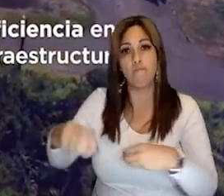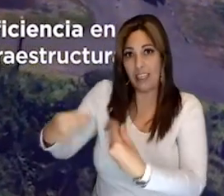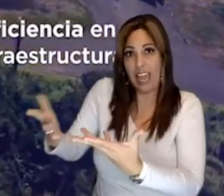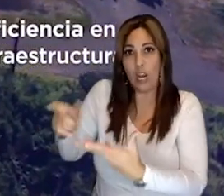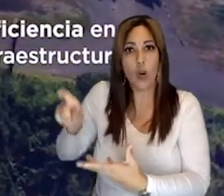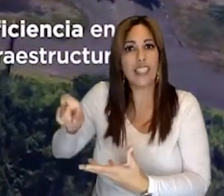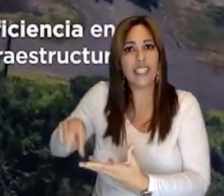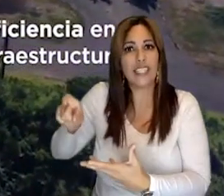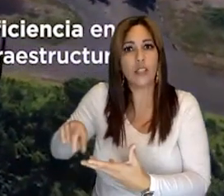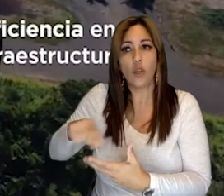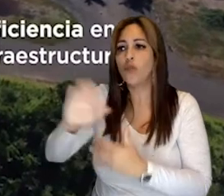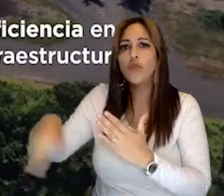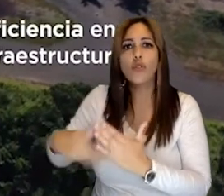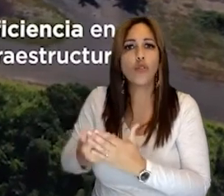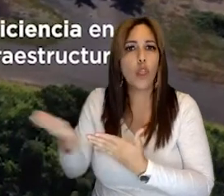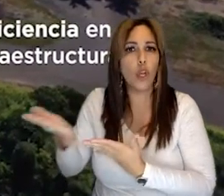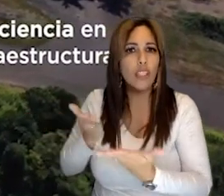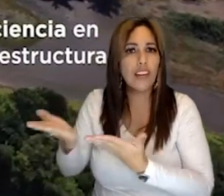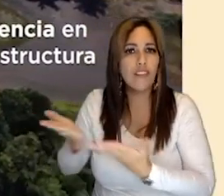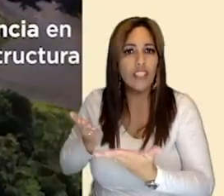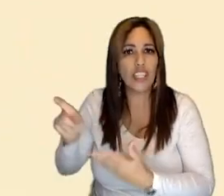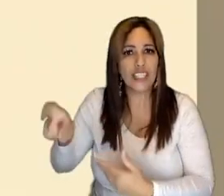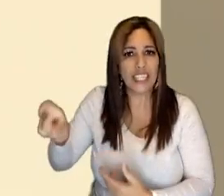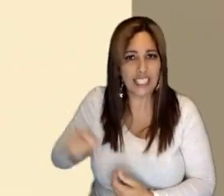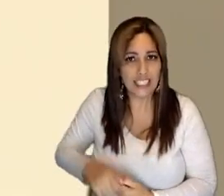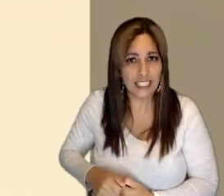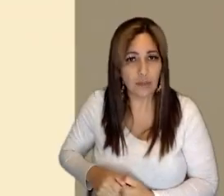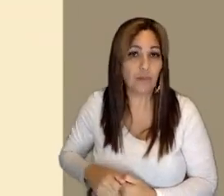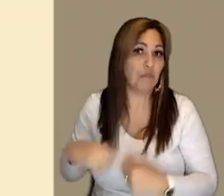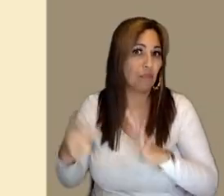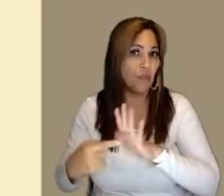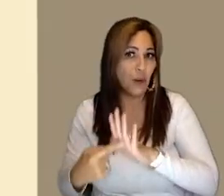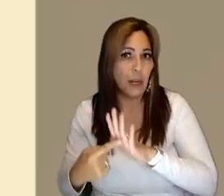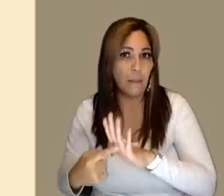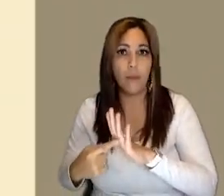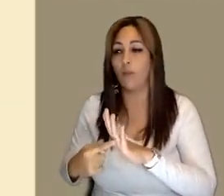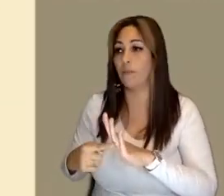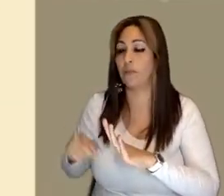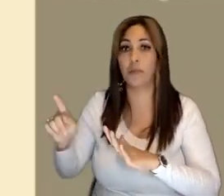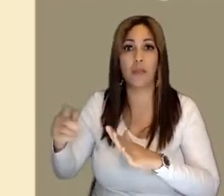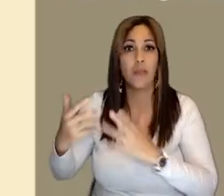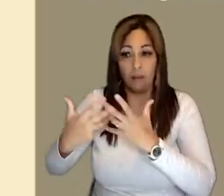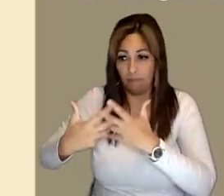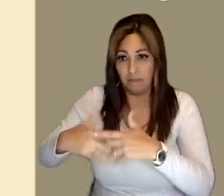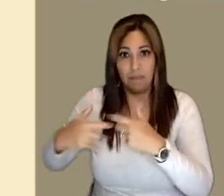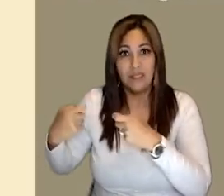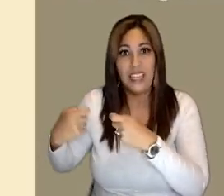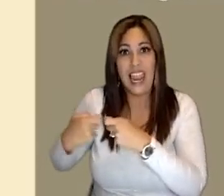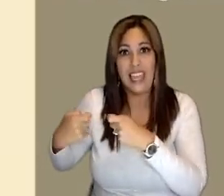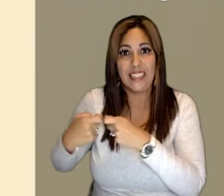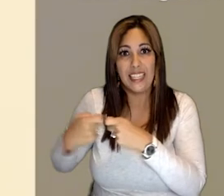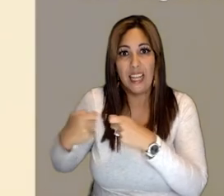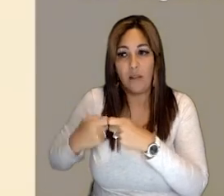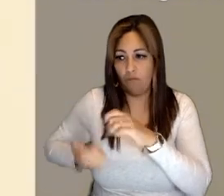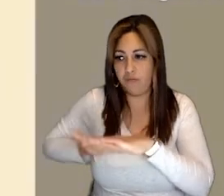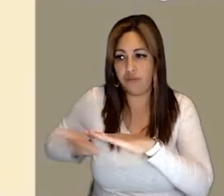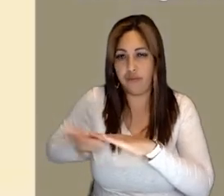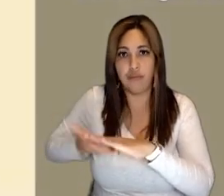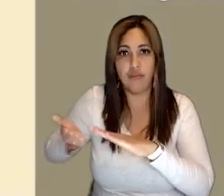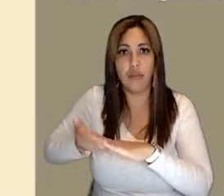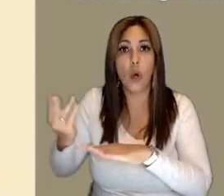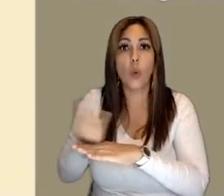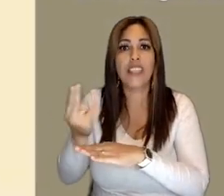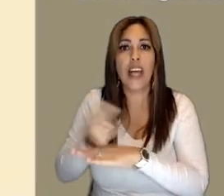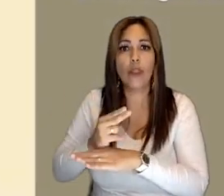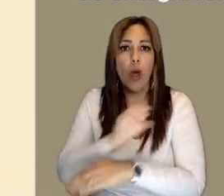infraestructura necesaria para todos los servicios básicos. Por ejemplo, la construcción de una microred eléctrica a base